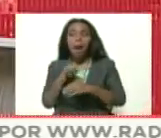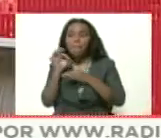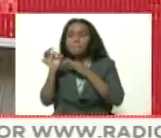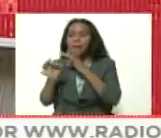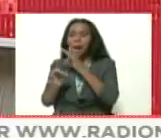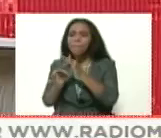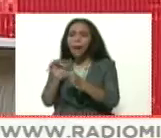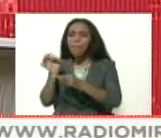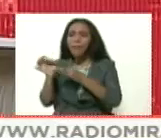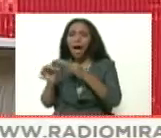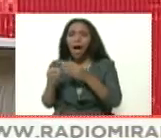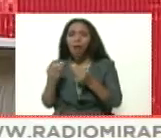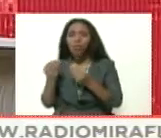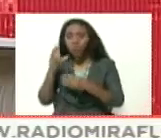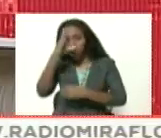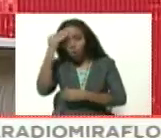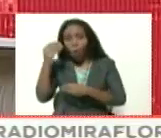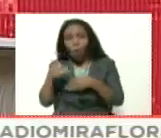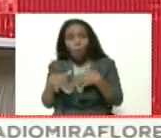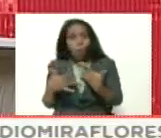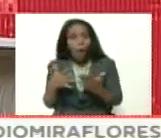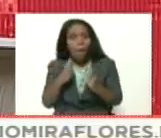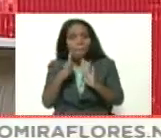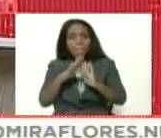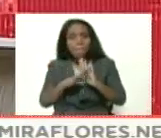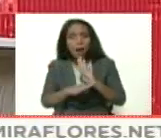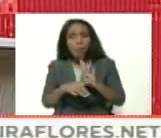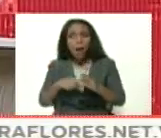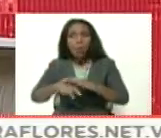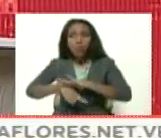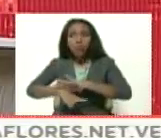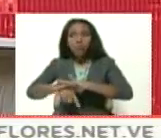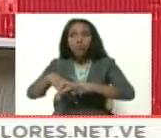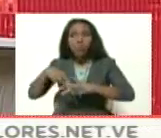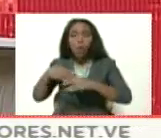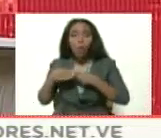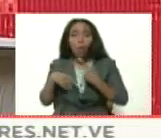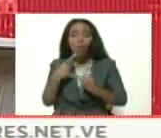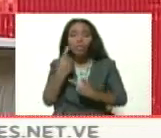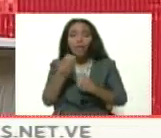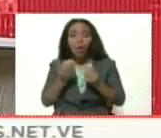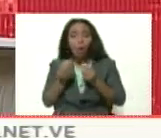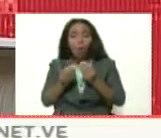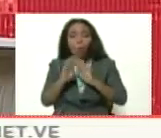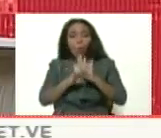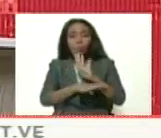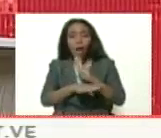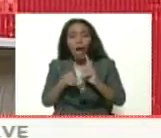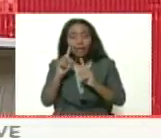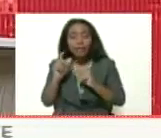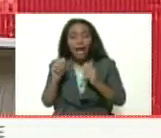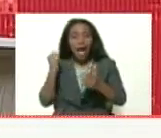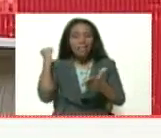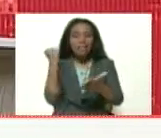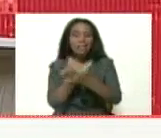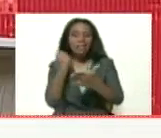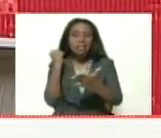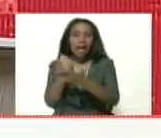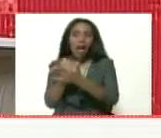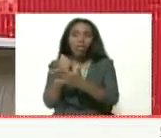explicarle a Trump cuál era el plan, para moverle la cola a Trump y decirle cuál era el plan que tenía de asesinatos